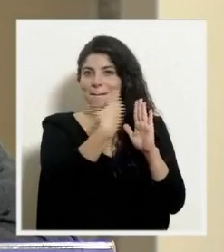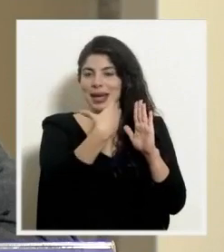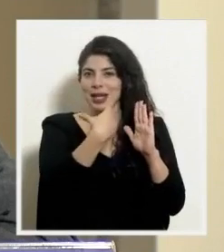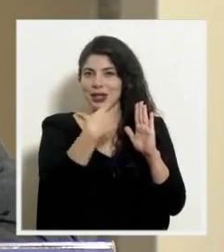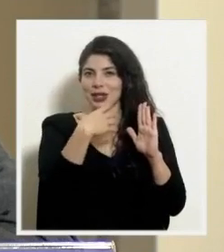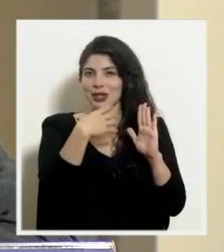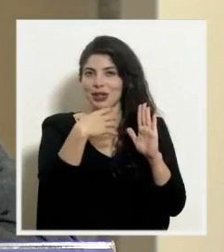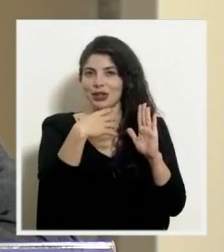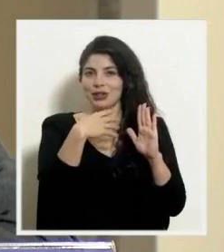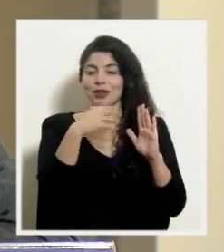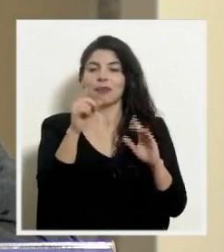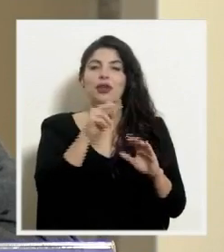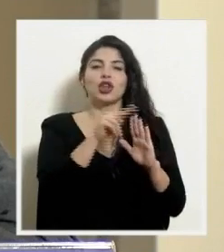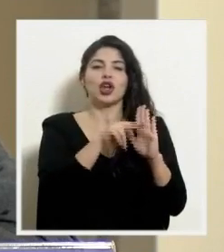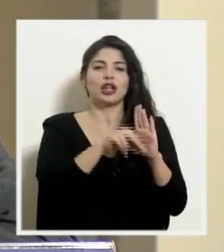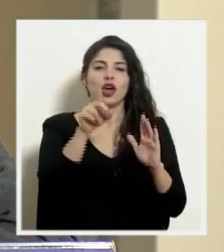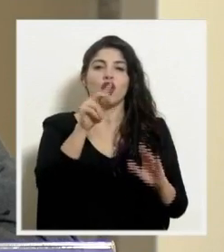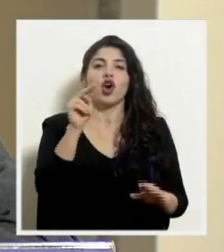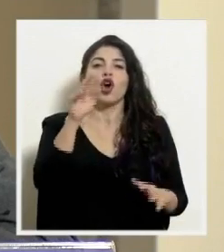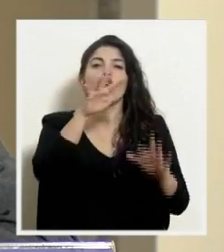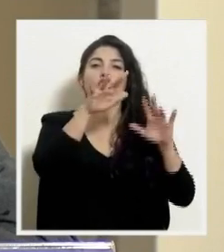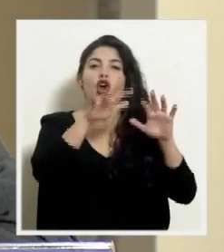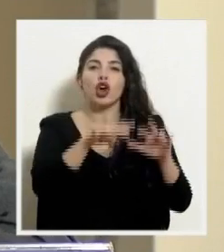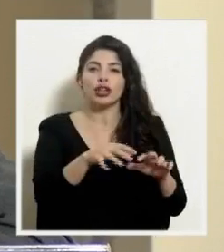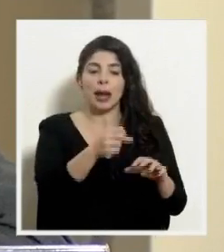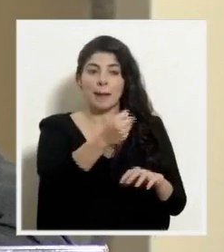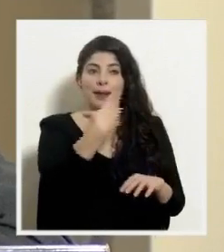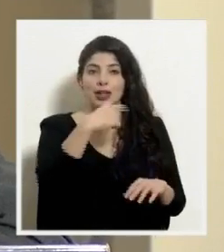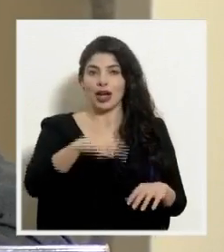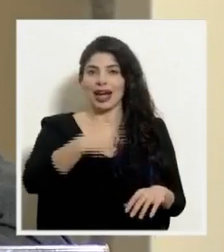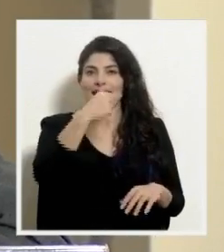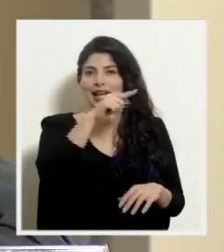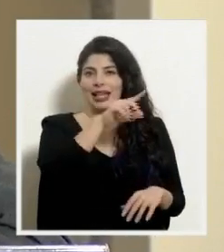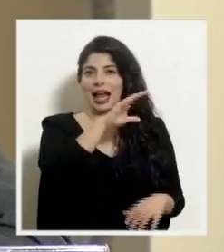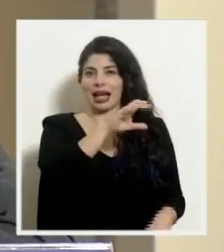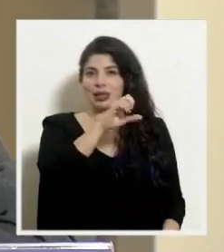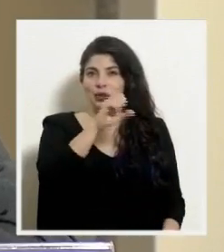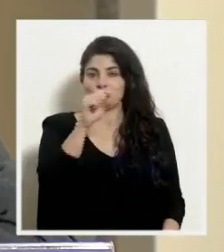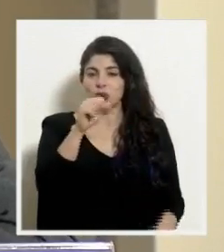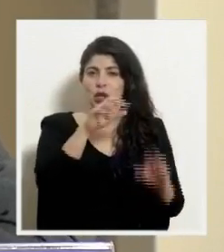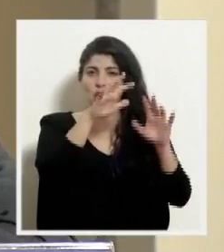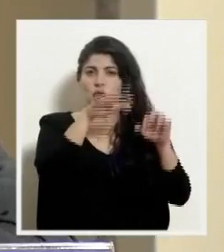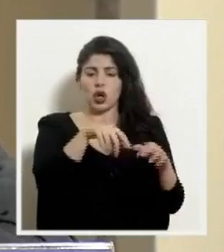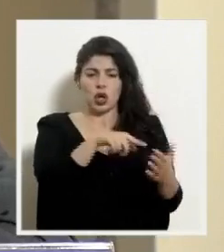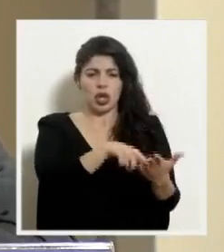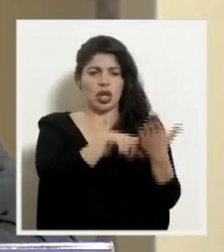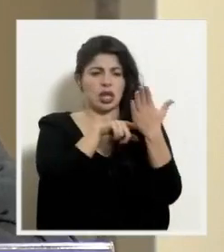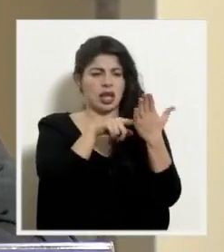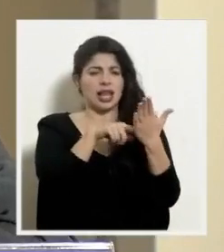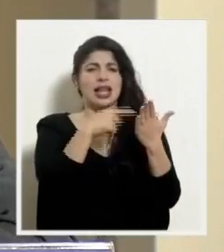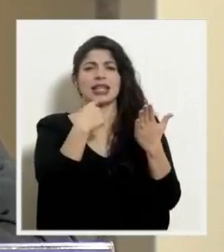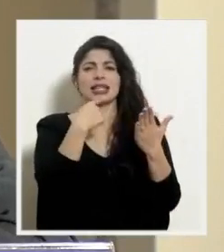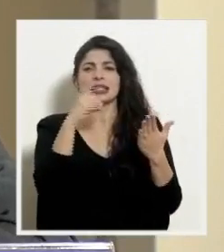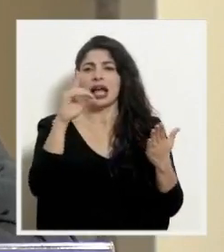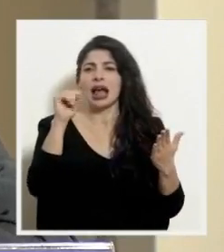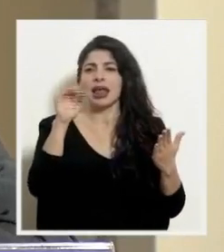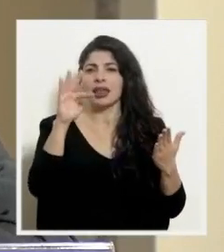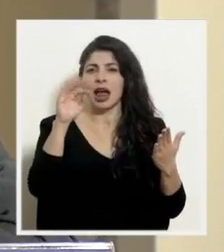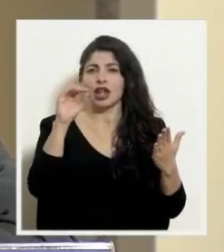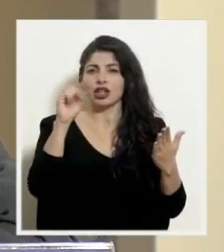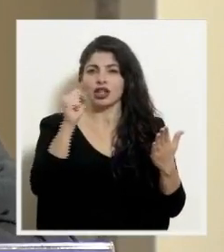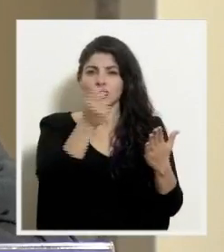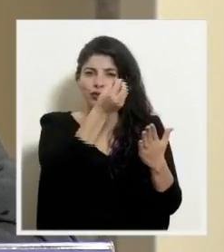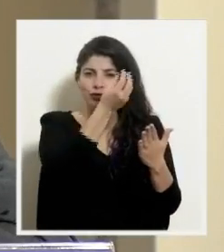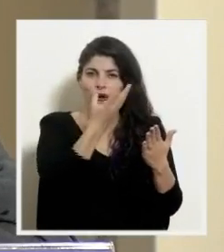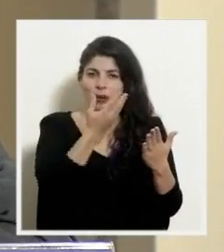de Seguro Social, el equipo gerencial de la Caja Costarricense de Seguro Social, donde ponen en perspectiva todos estos datos que